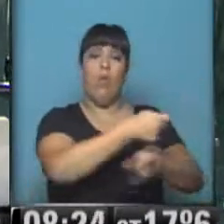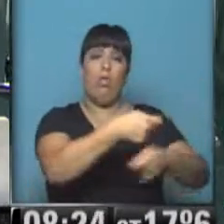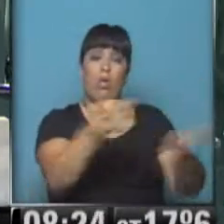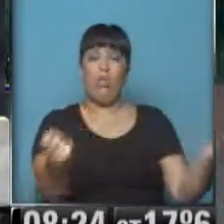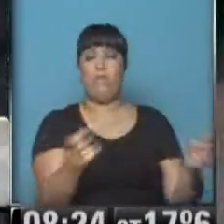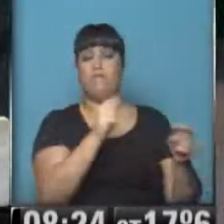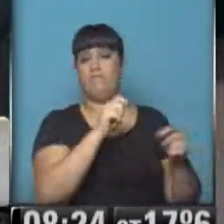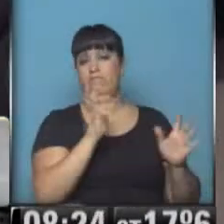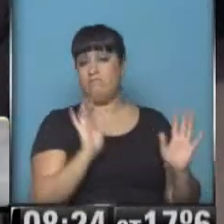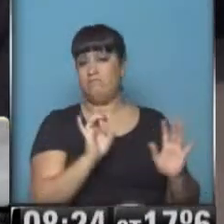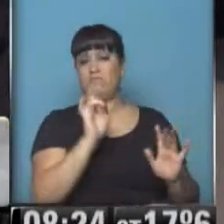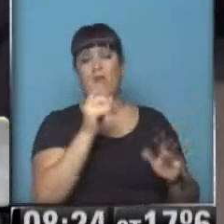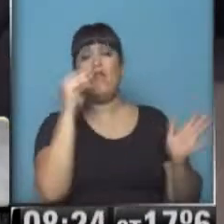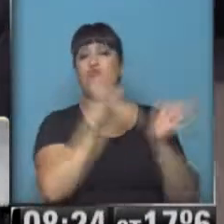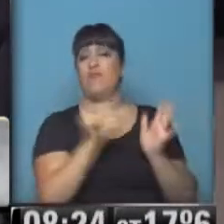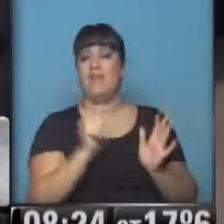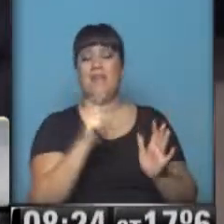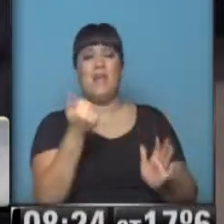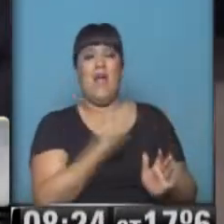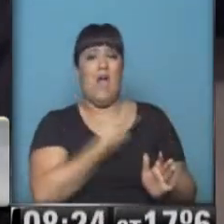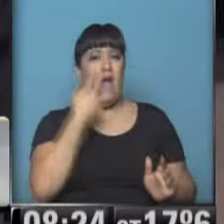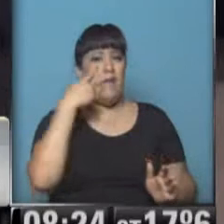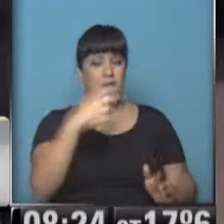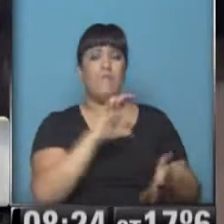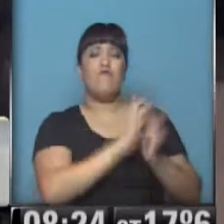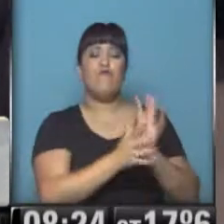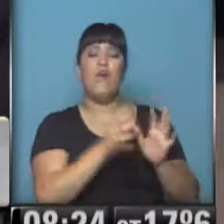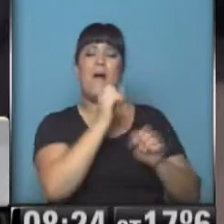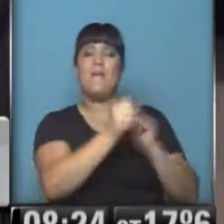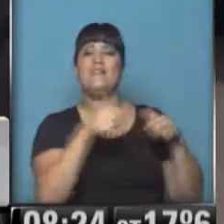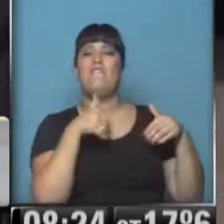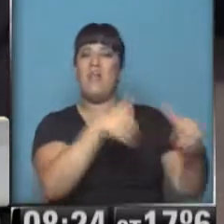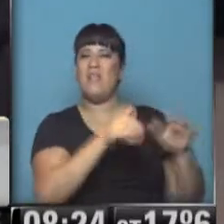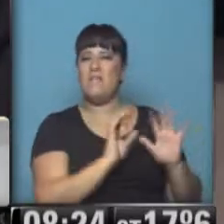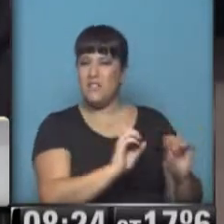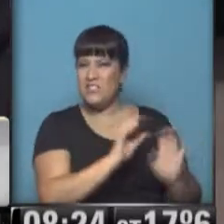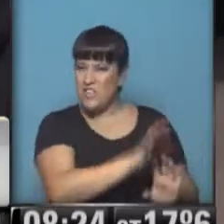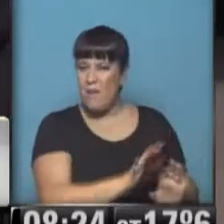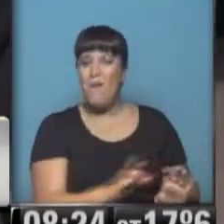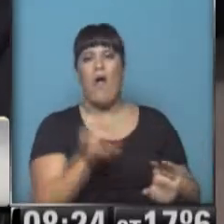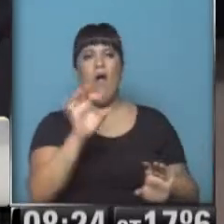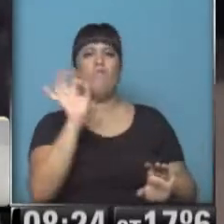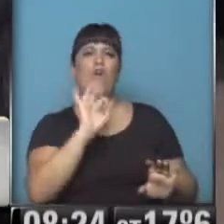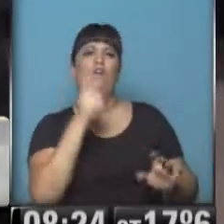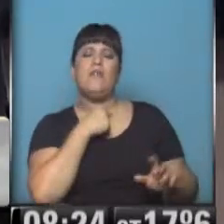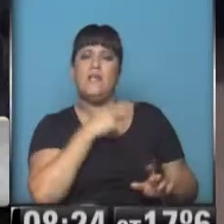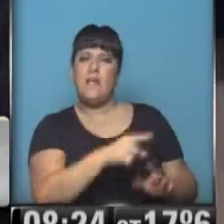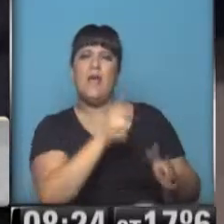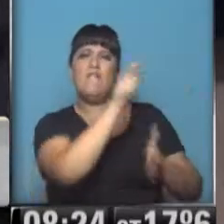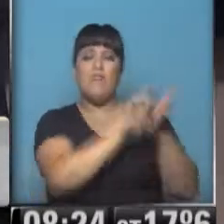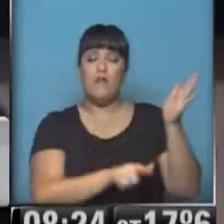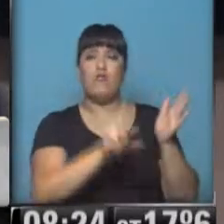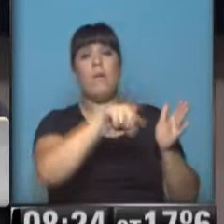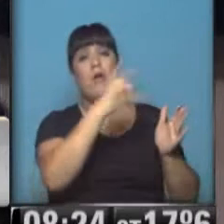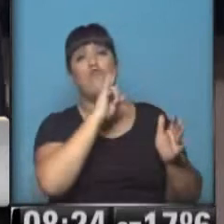generadora de factura que no están inscriptas son empresas fantasmas no tienen ninguna actividad salvo esa la de generar facturas para que otras